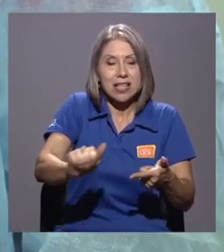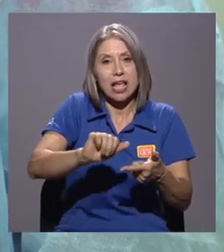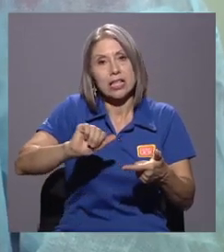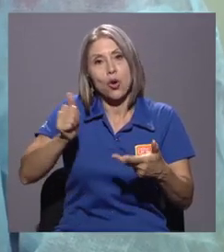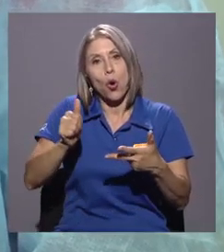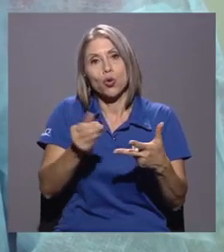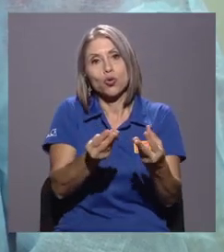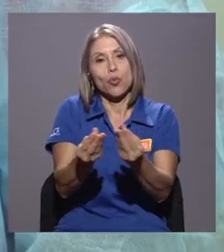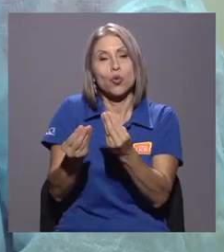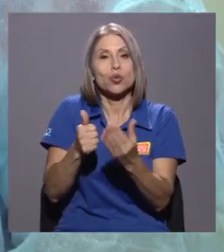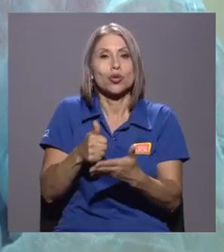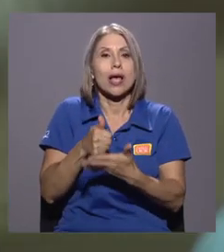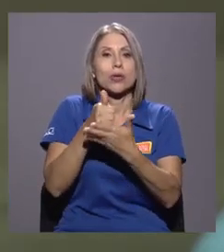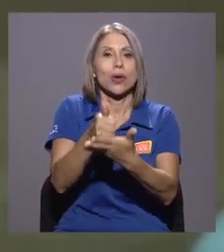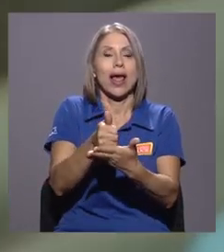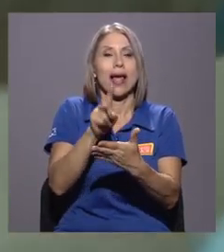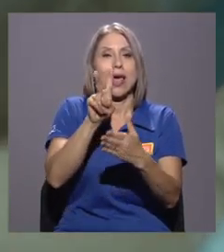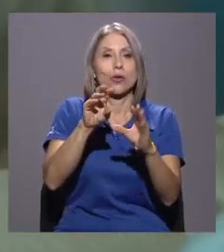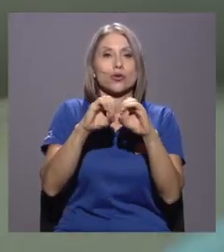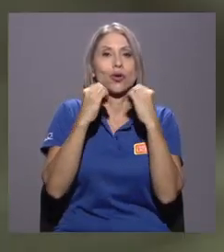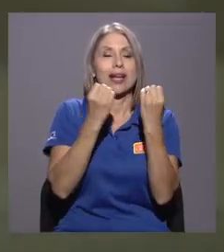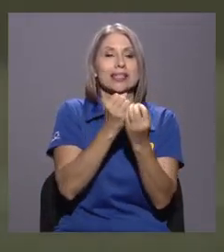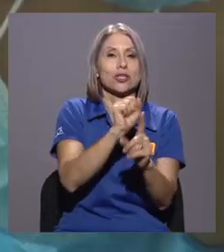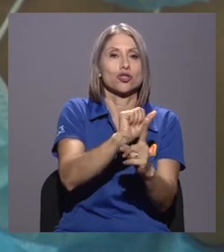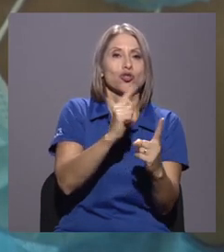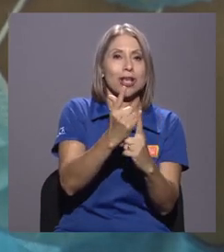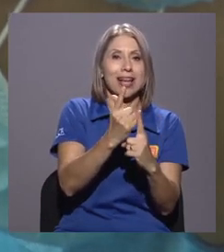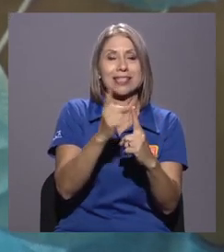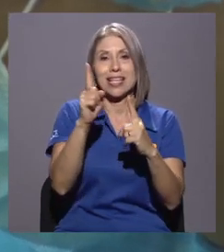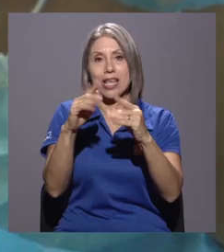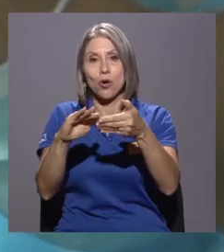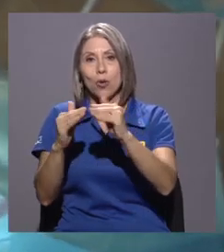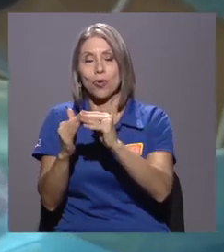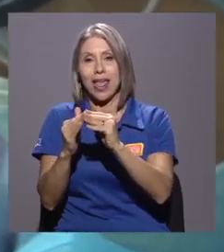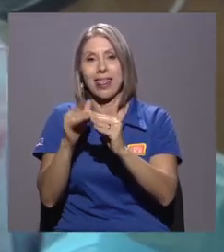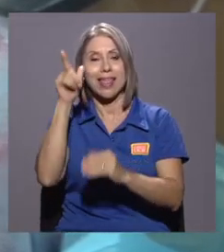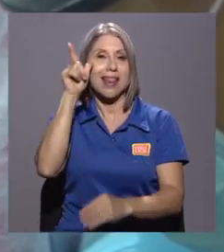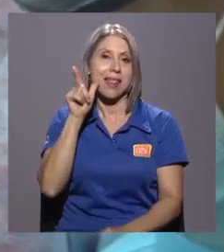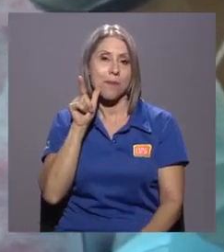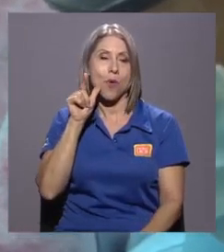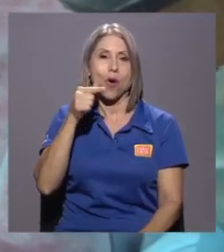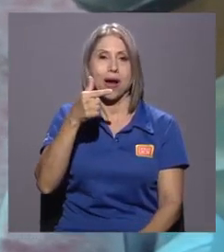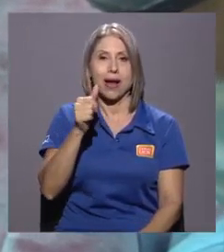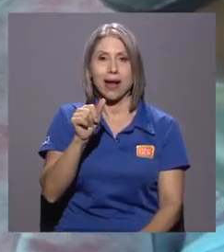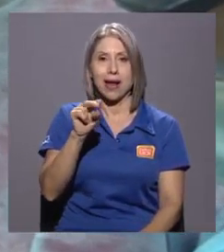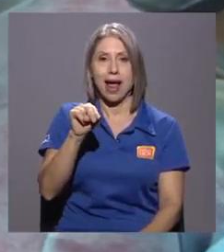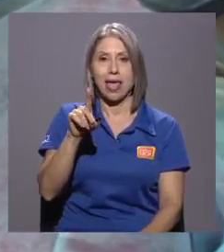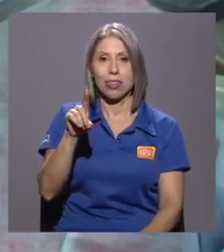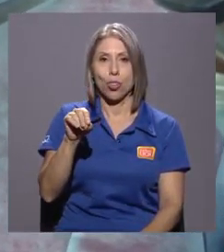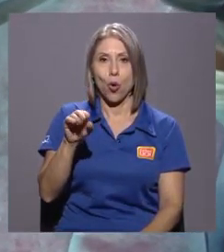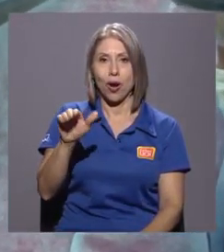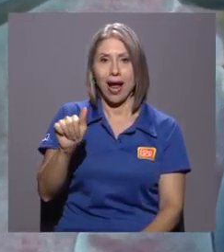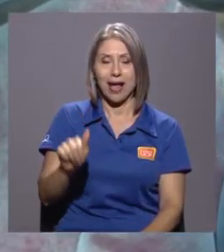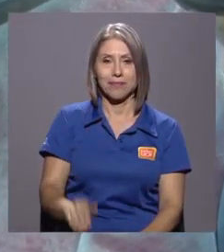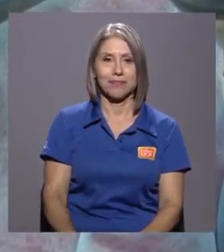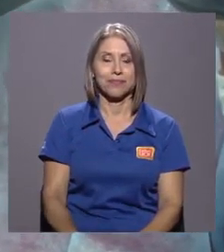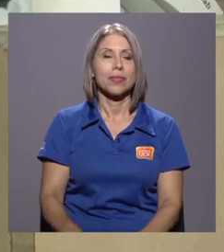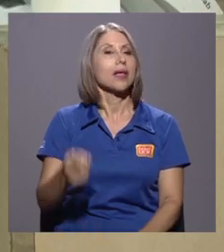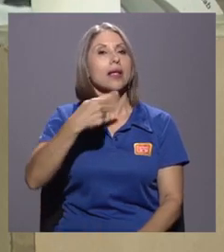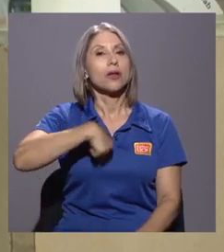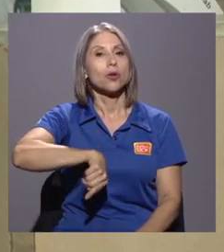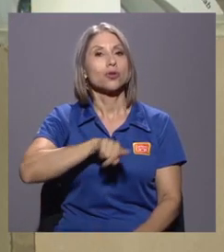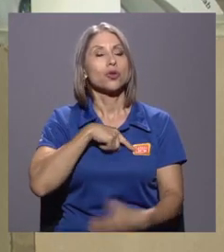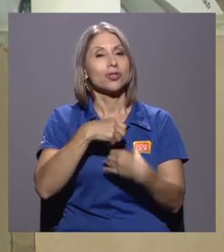a 2 organizaciones sociales y a una comunidad en Gandoca, Limón. Nosotros vamos a elaborar